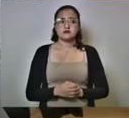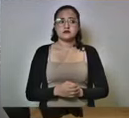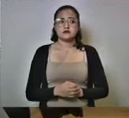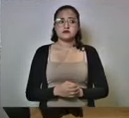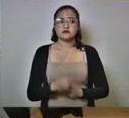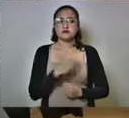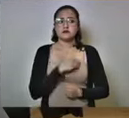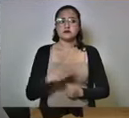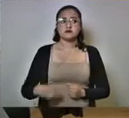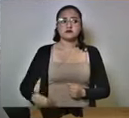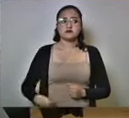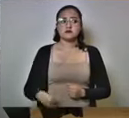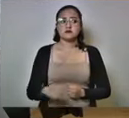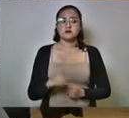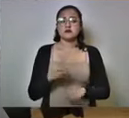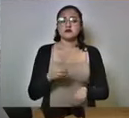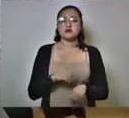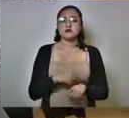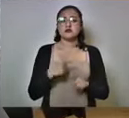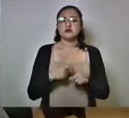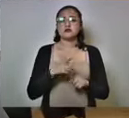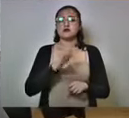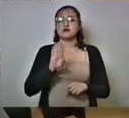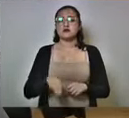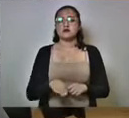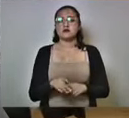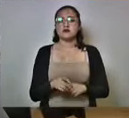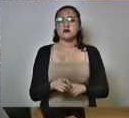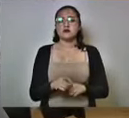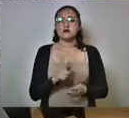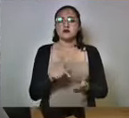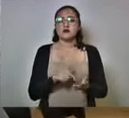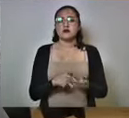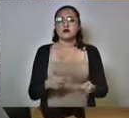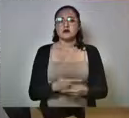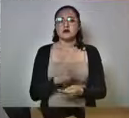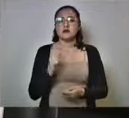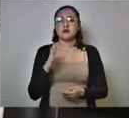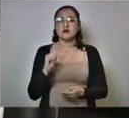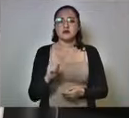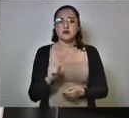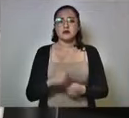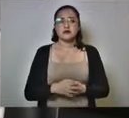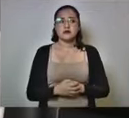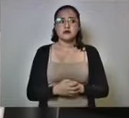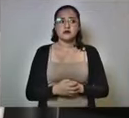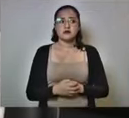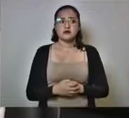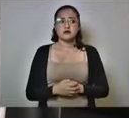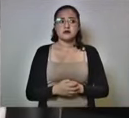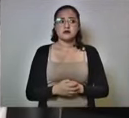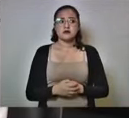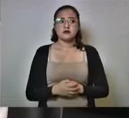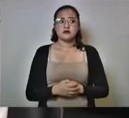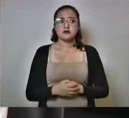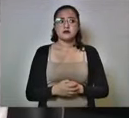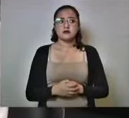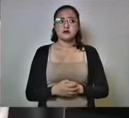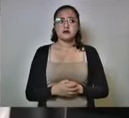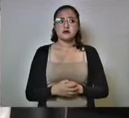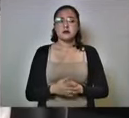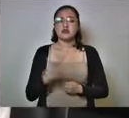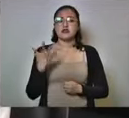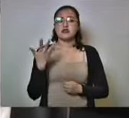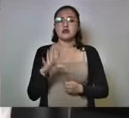Los municipios que están involucrados en las defunciones por lugar de residencia son 29. No. Los